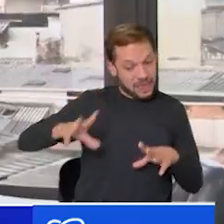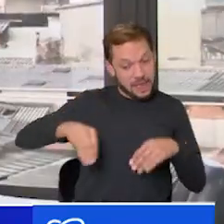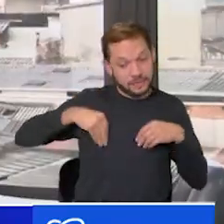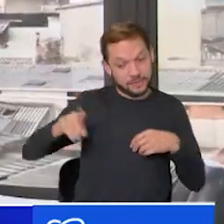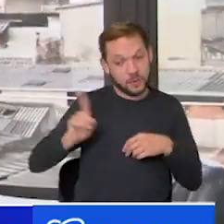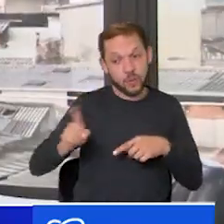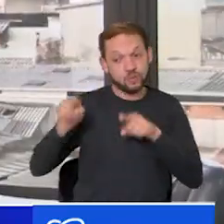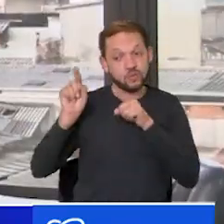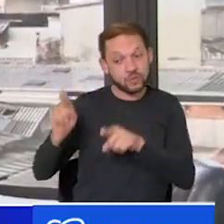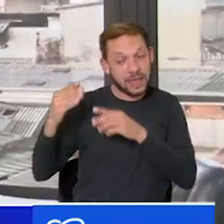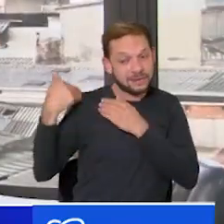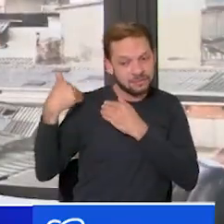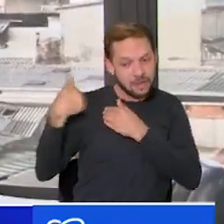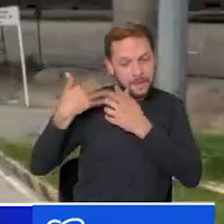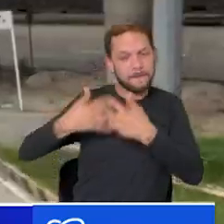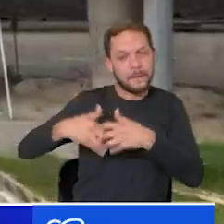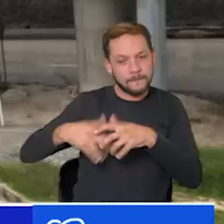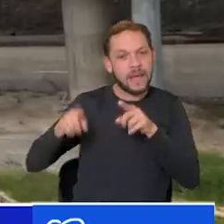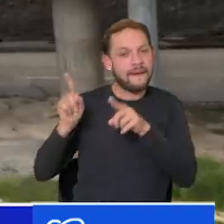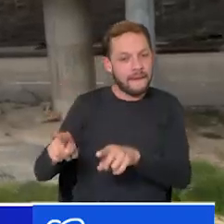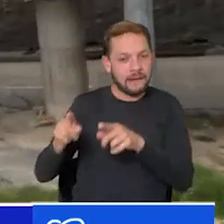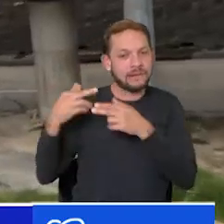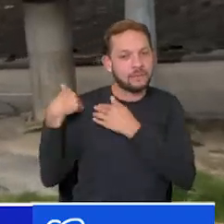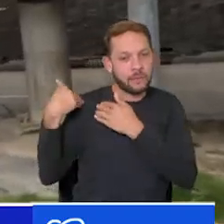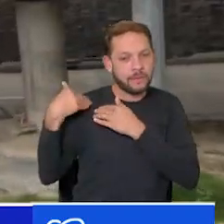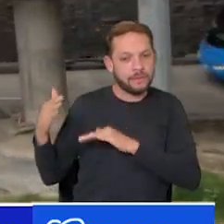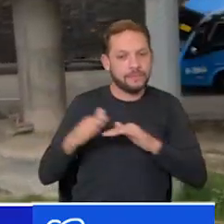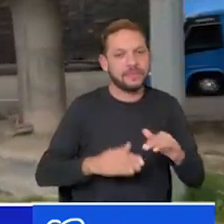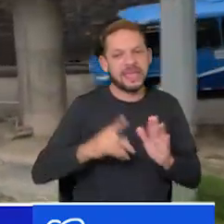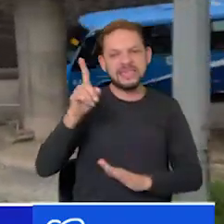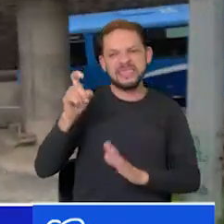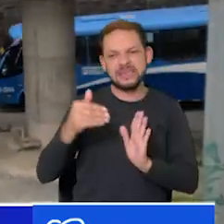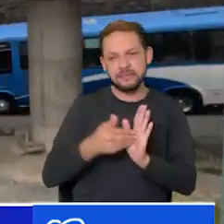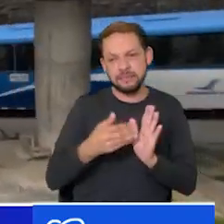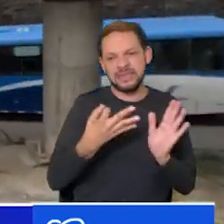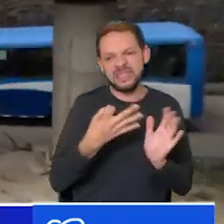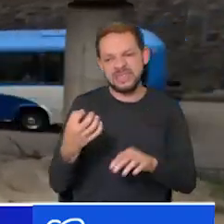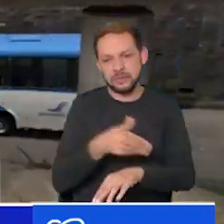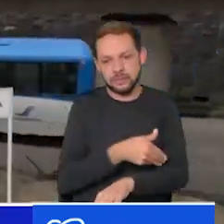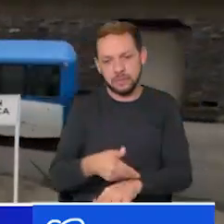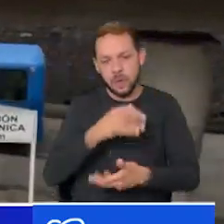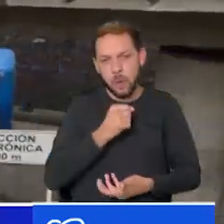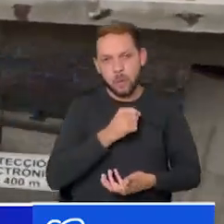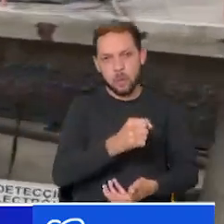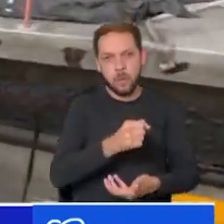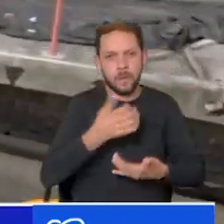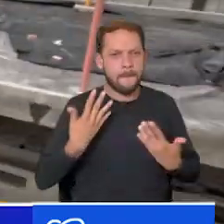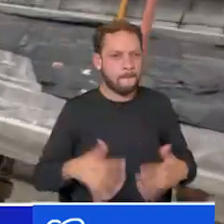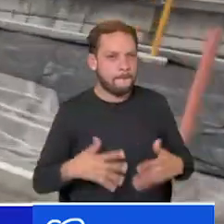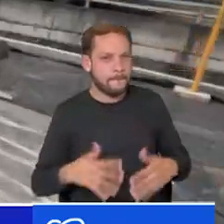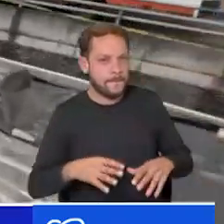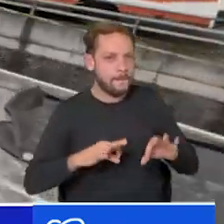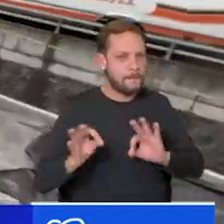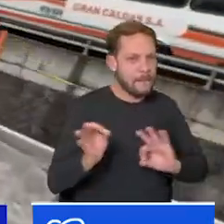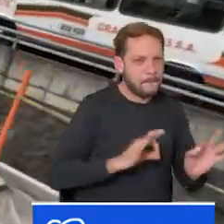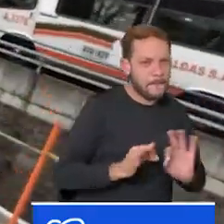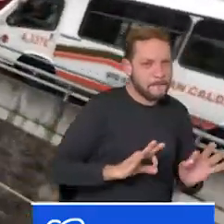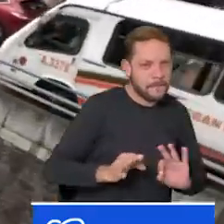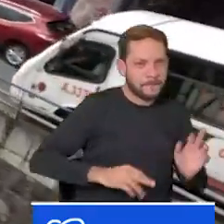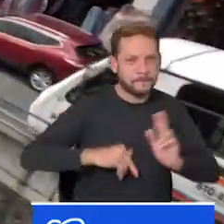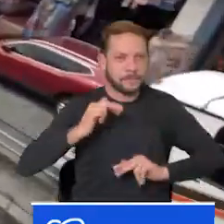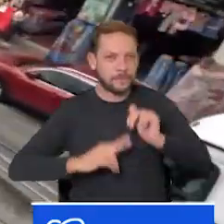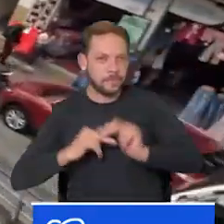responsable de la construcción como tal eran ellos una inversión de 6300 millones de pesos Se espera que esta obra concluya y los